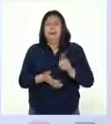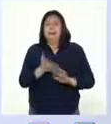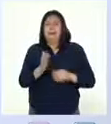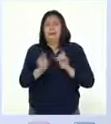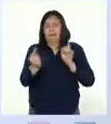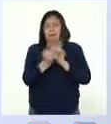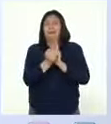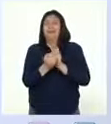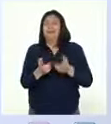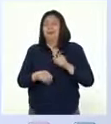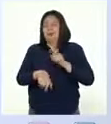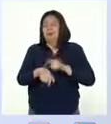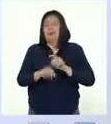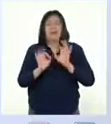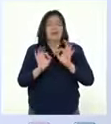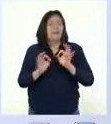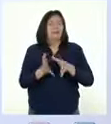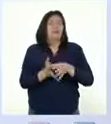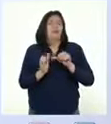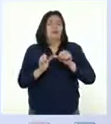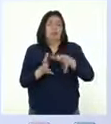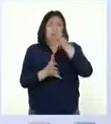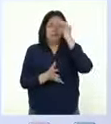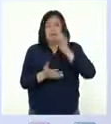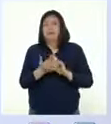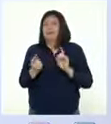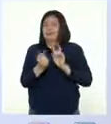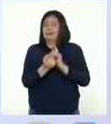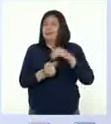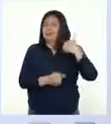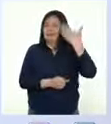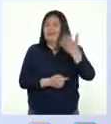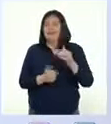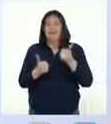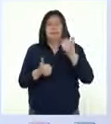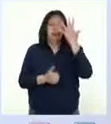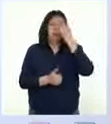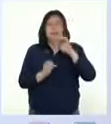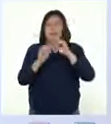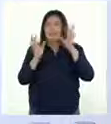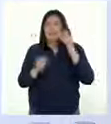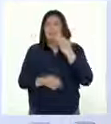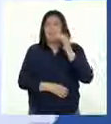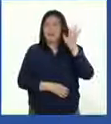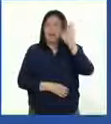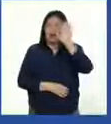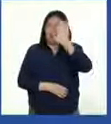vamos a volver a encontrar a la misma hora para seguir aprendiendo. Hasta entonces, pasen un lindo día.